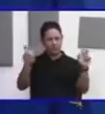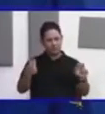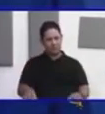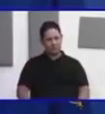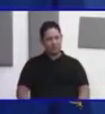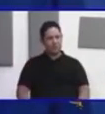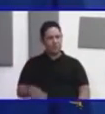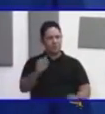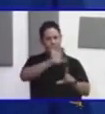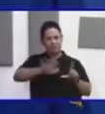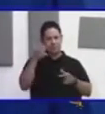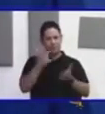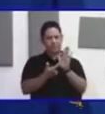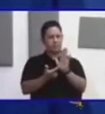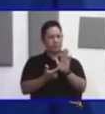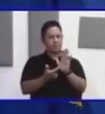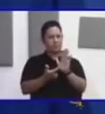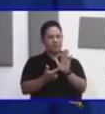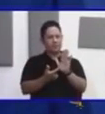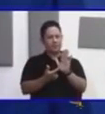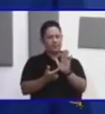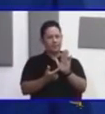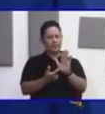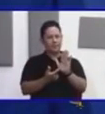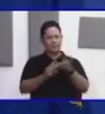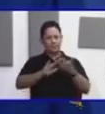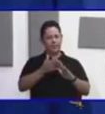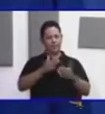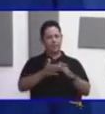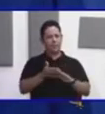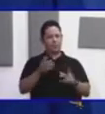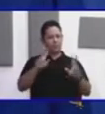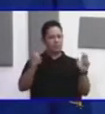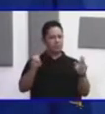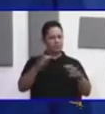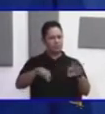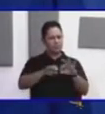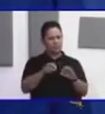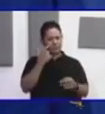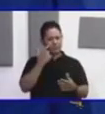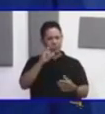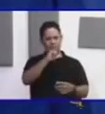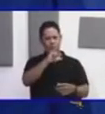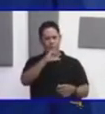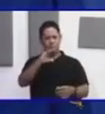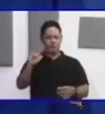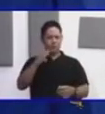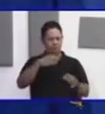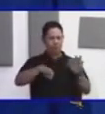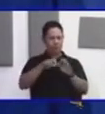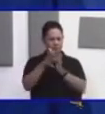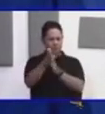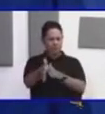una presentación que tenemos para mostrar a la comunidad también información que es de relevancia sobre el aspecto de las UCI. Sí,